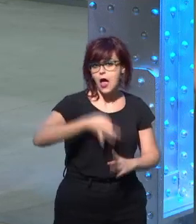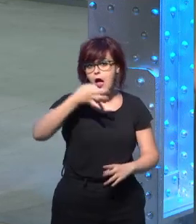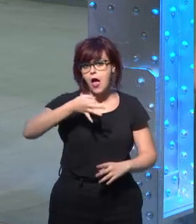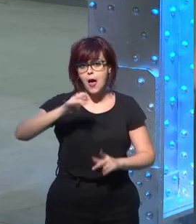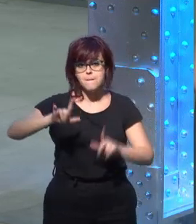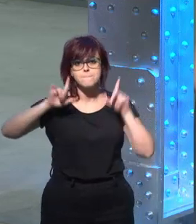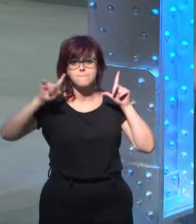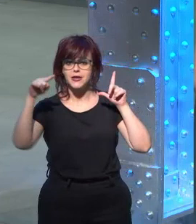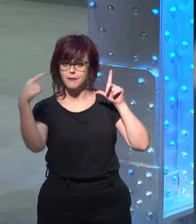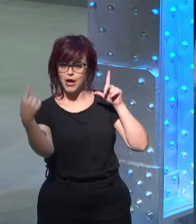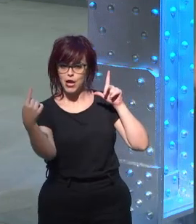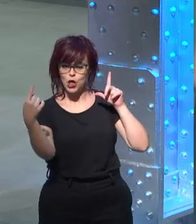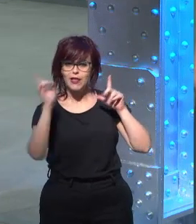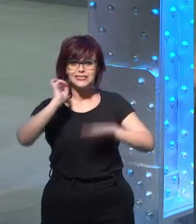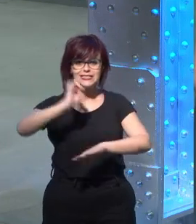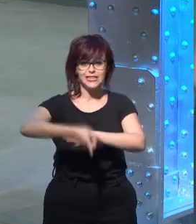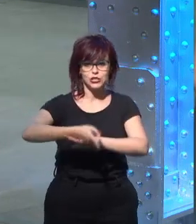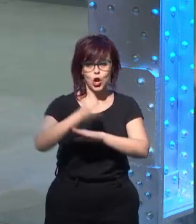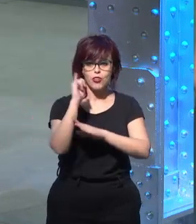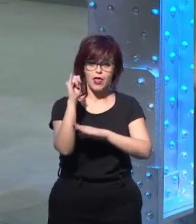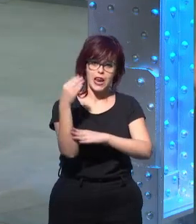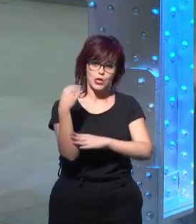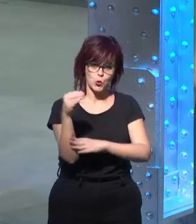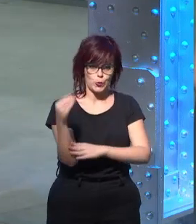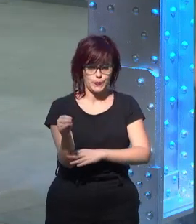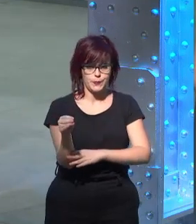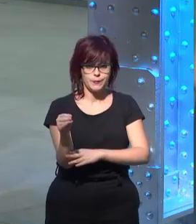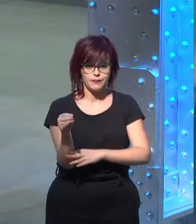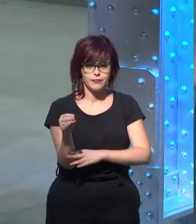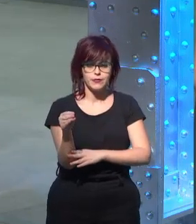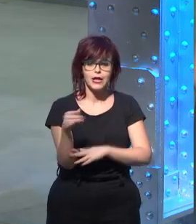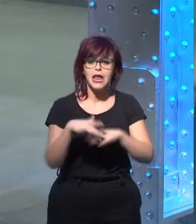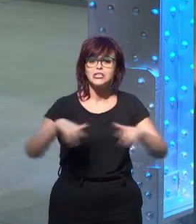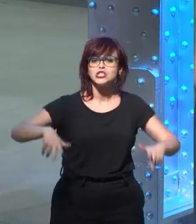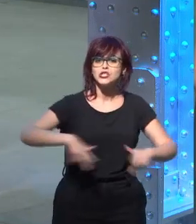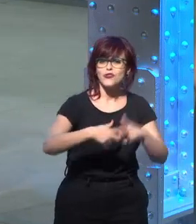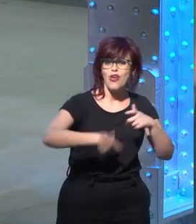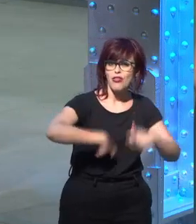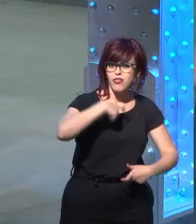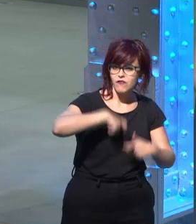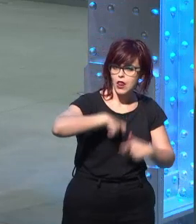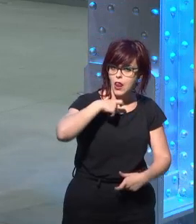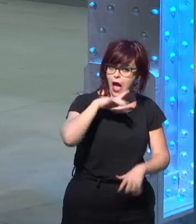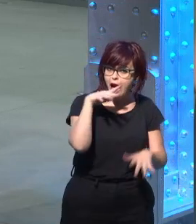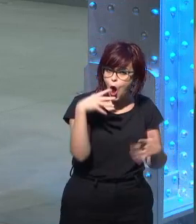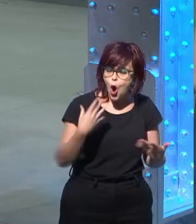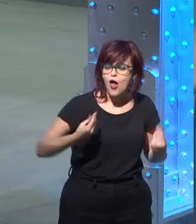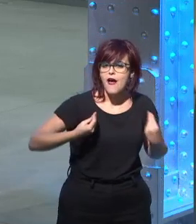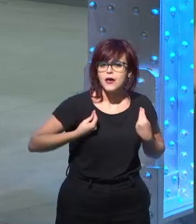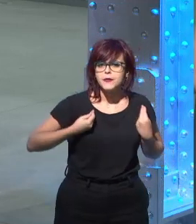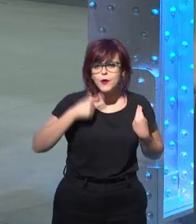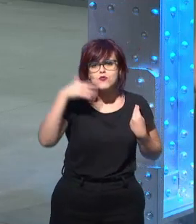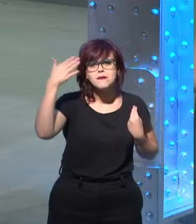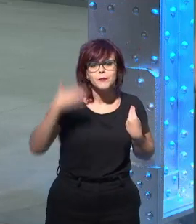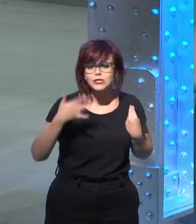intervención del director del INJUVE. La sociedad civil está viviendo una